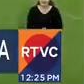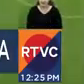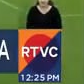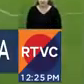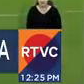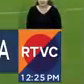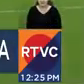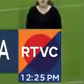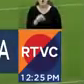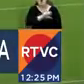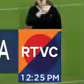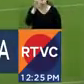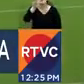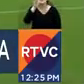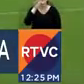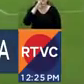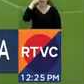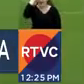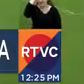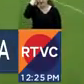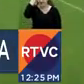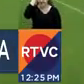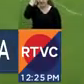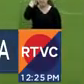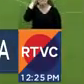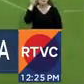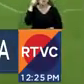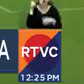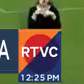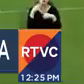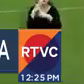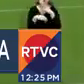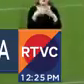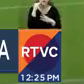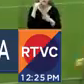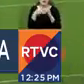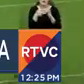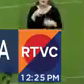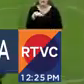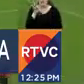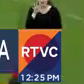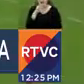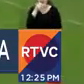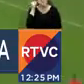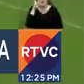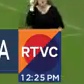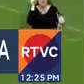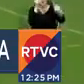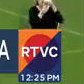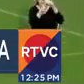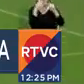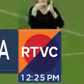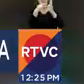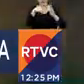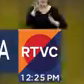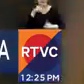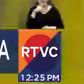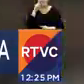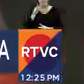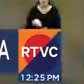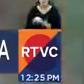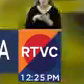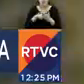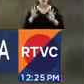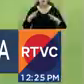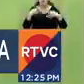El otro mediocampista tenía que ser James Rodríguez, goleador del Mundial 2014, anotador del mejor tanto de aquel evento y estrella del equipo que llegó a cuartos de